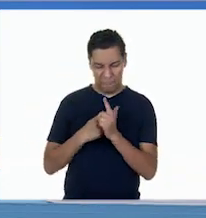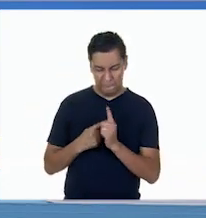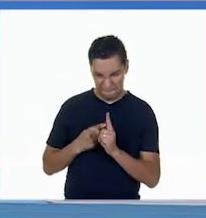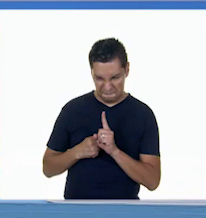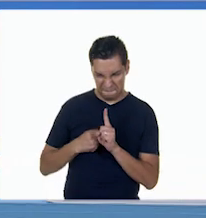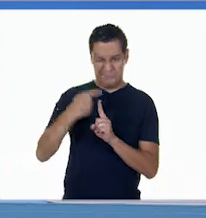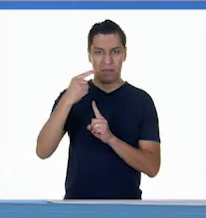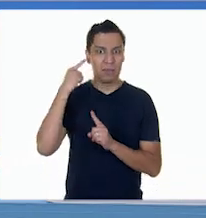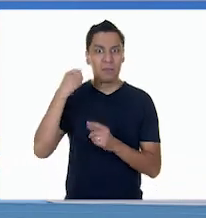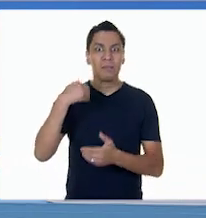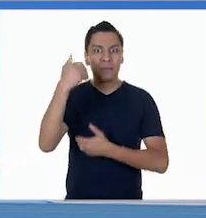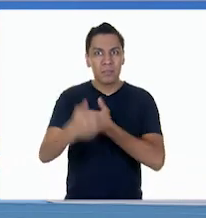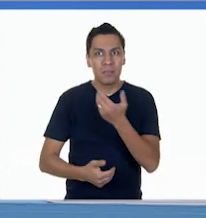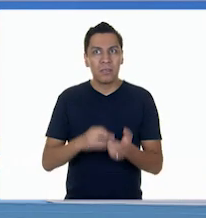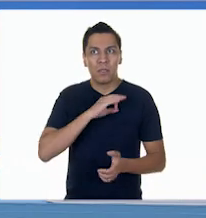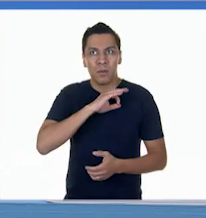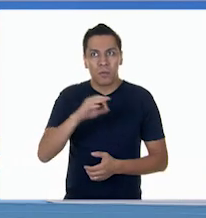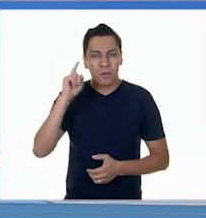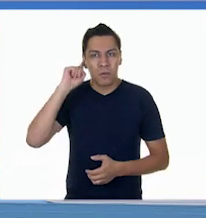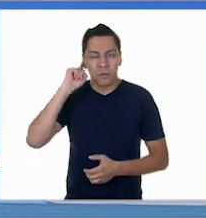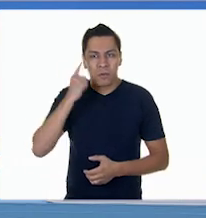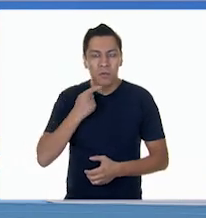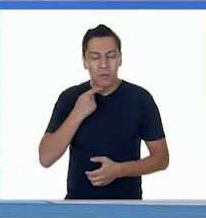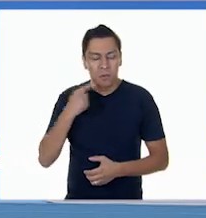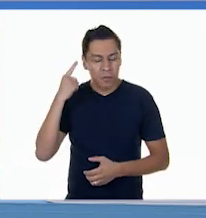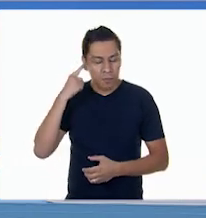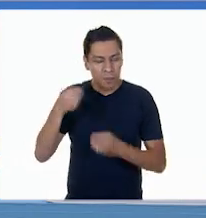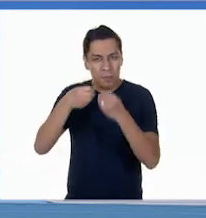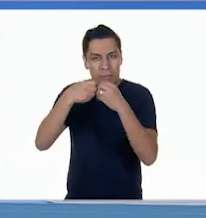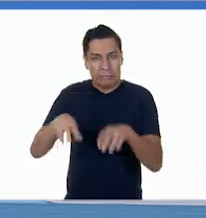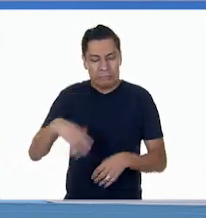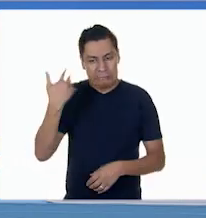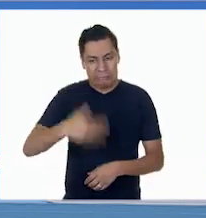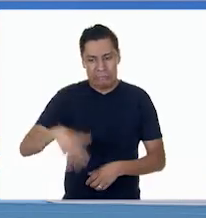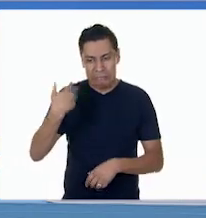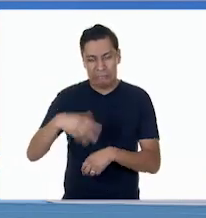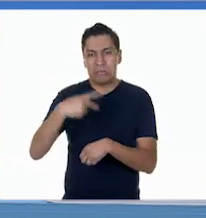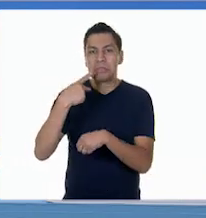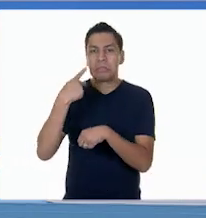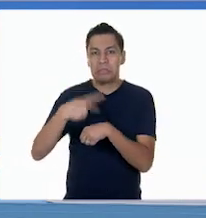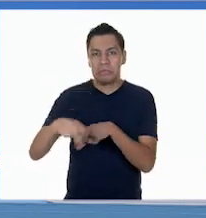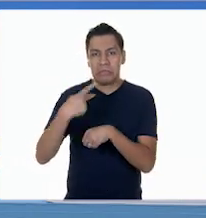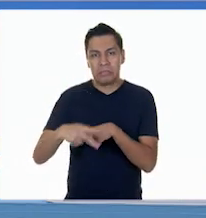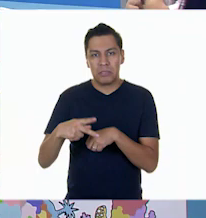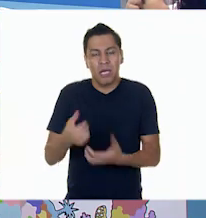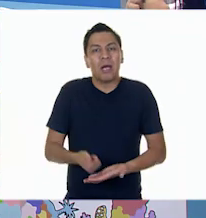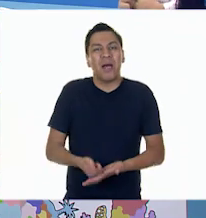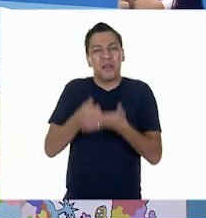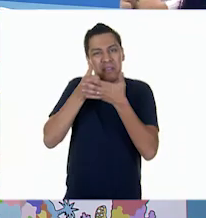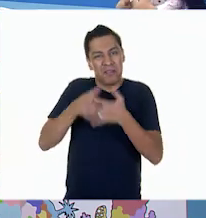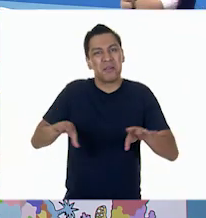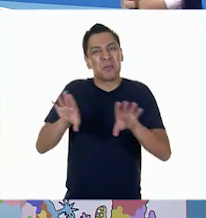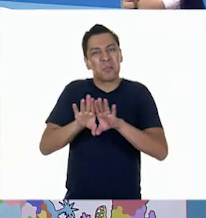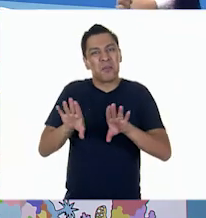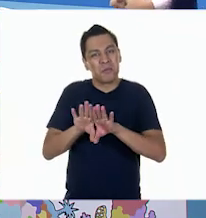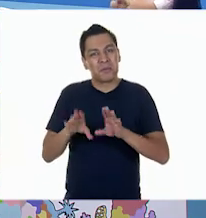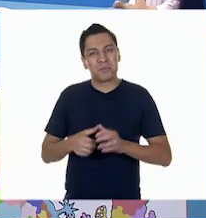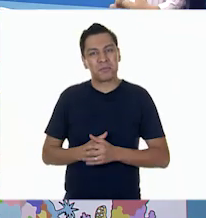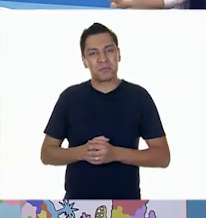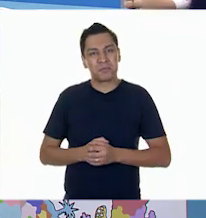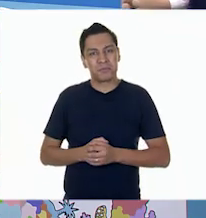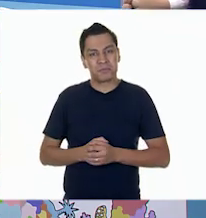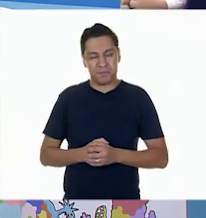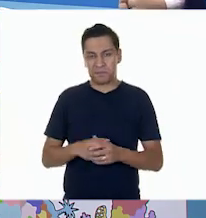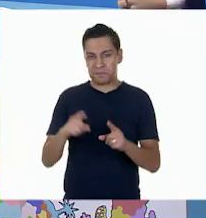sordera. ¡Qué peligro, maestra! Porfa, enséñenos a prevenir estos daños, ¿sí? Claro, claro que sí.